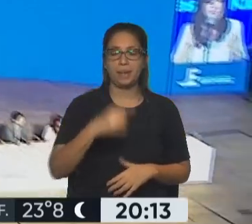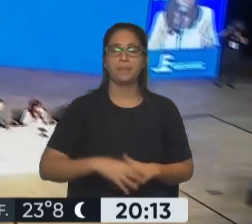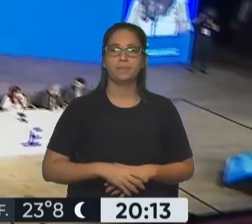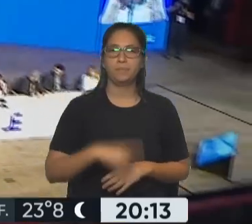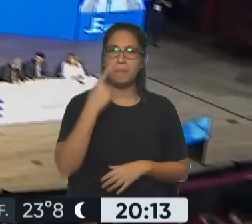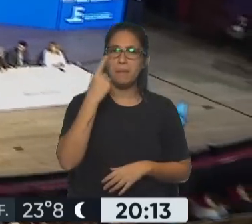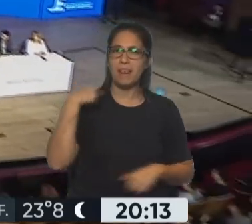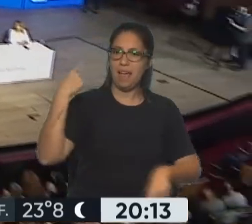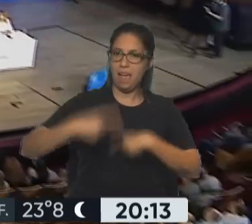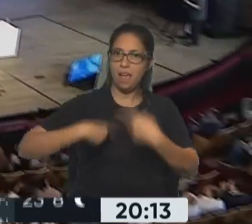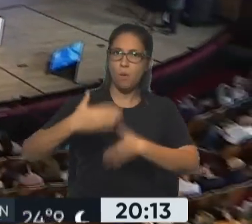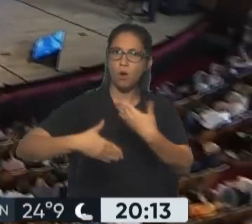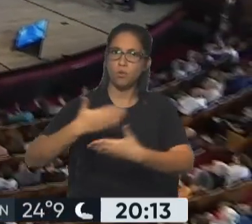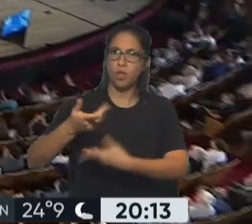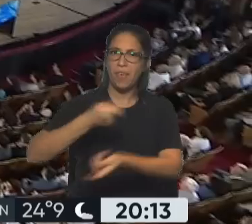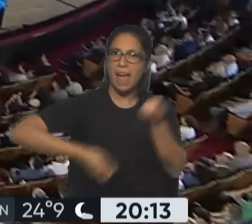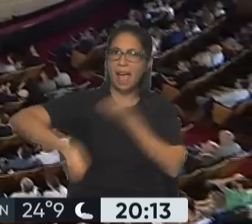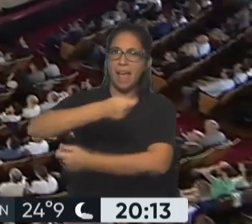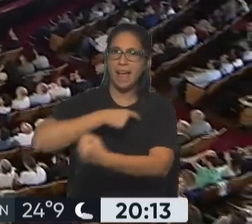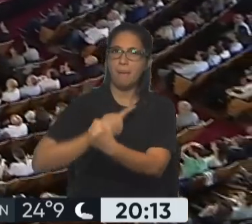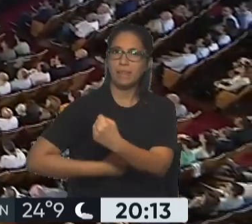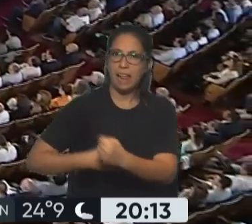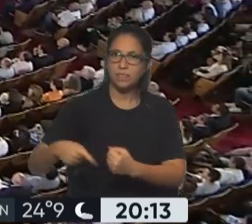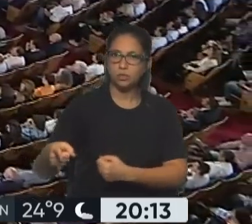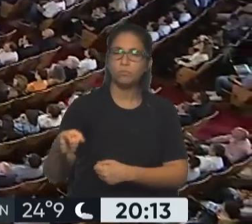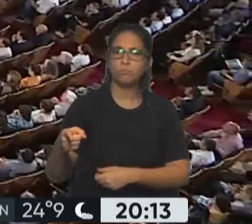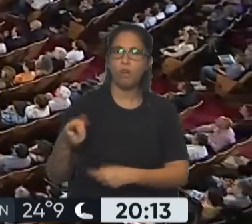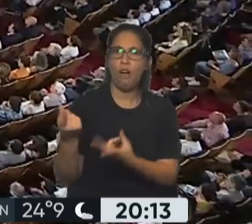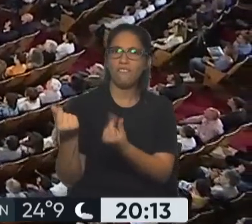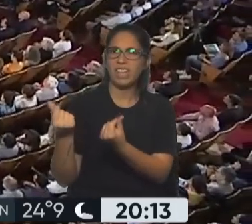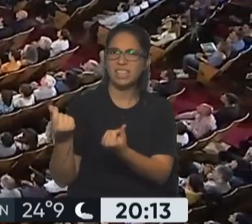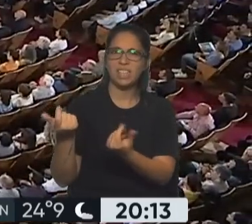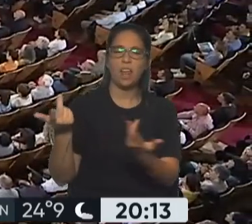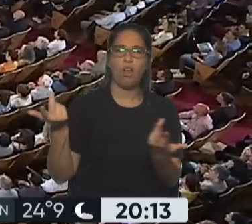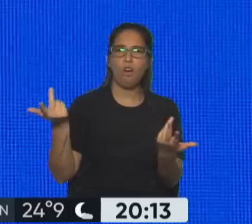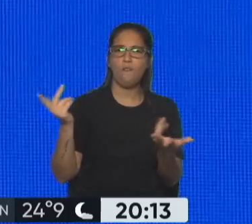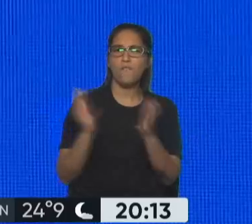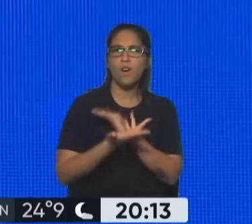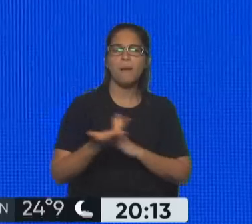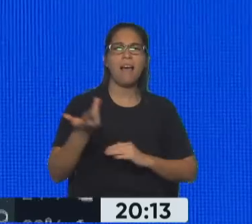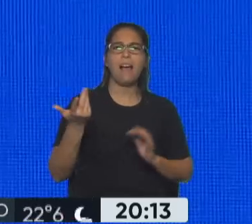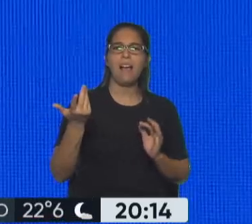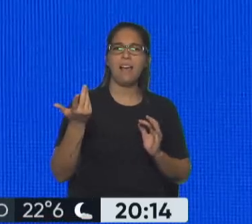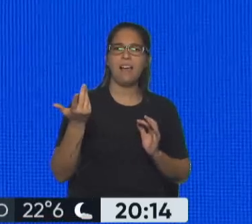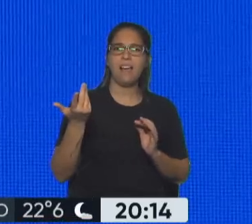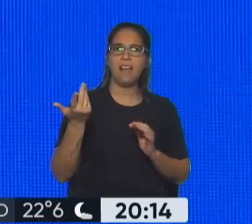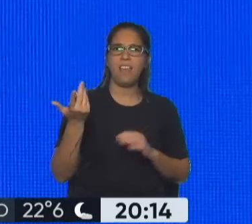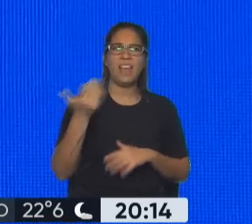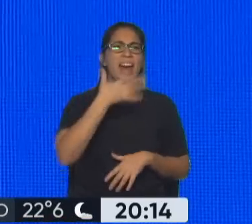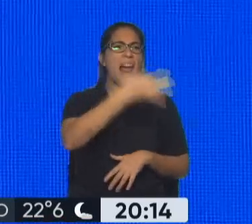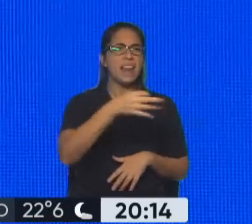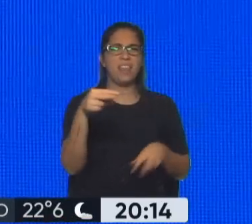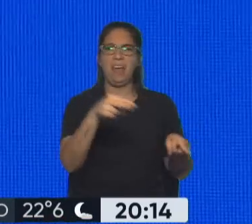miren la evolución de este capitalismo financiero alejado de la realidad